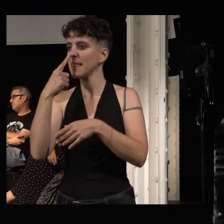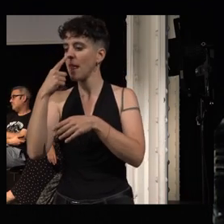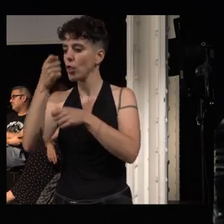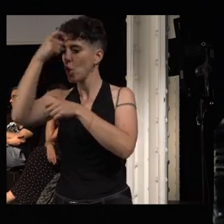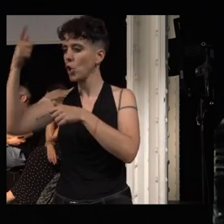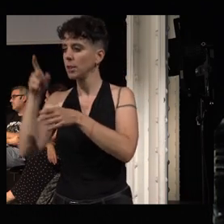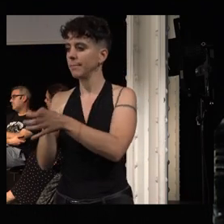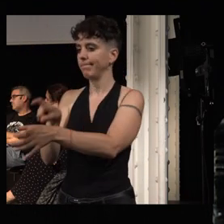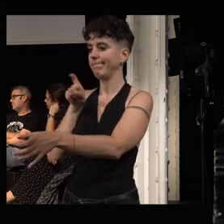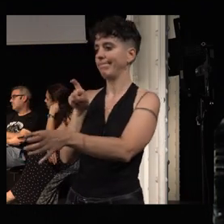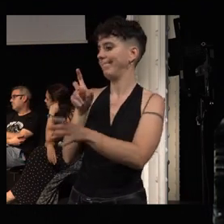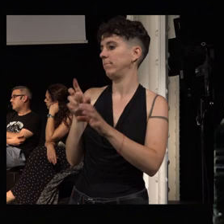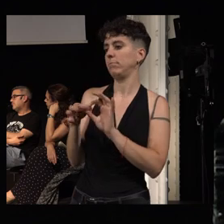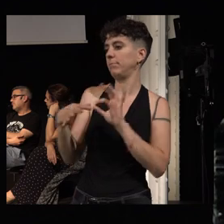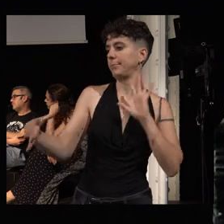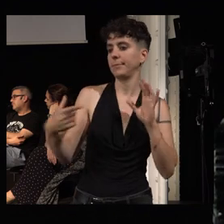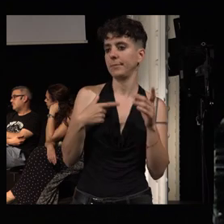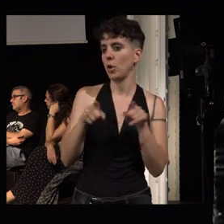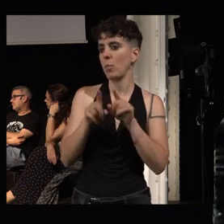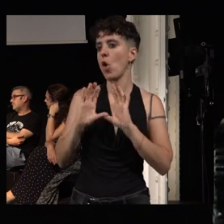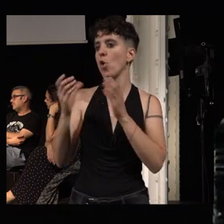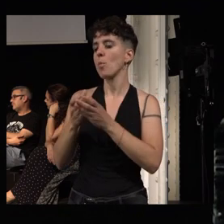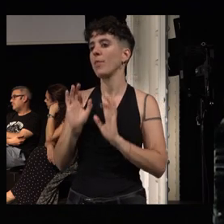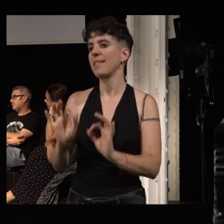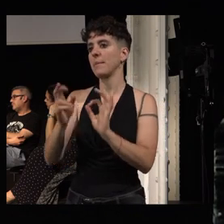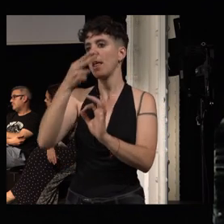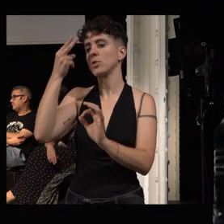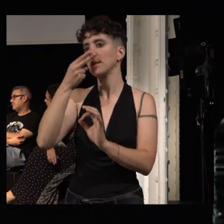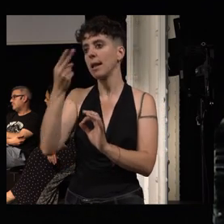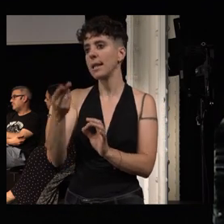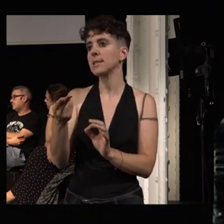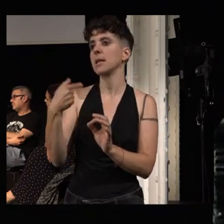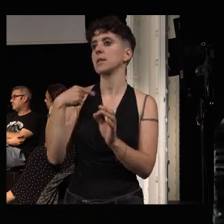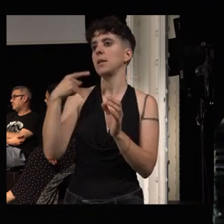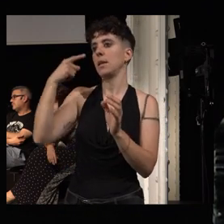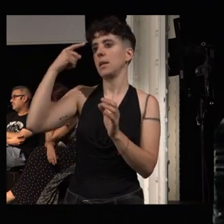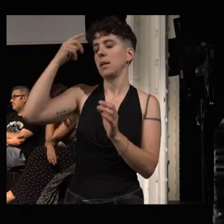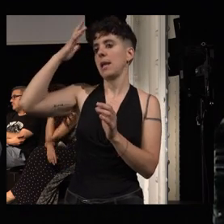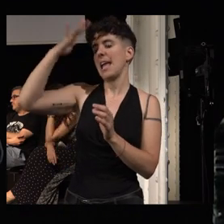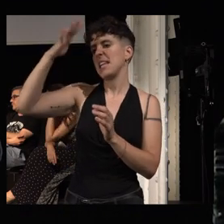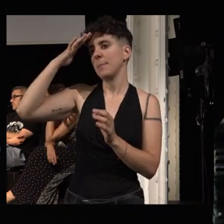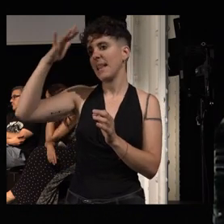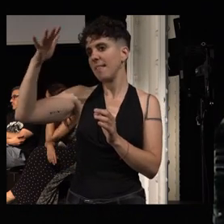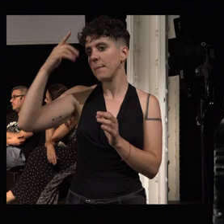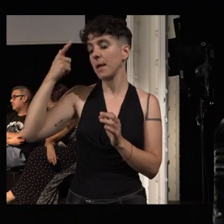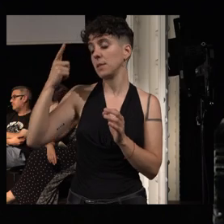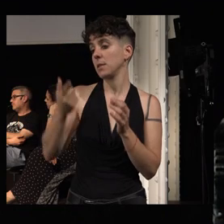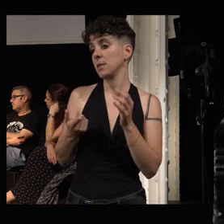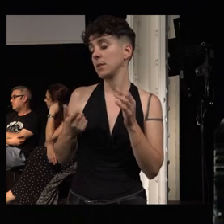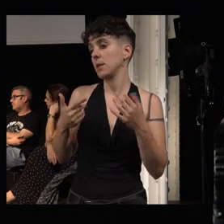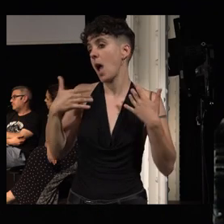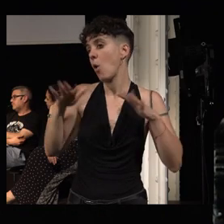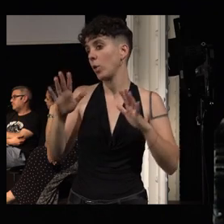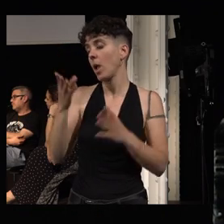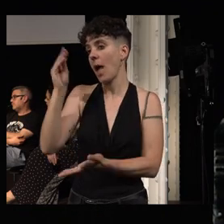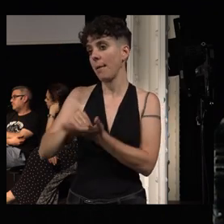comunidad LGTB a un grupo social determinado, con unos intereses, unas experiencias, unas expectativas, aunque estas a veces son radicales, porque no es